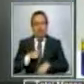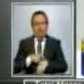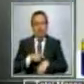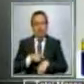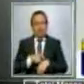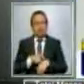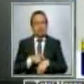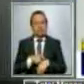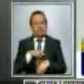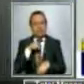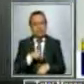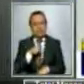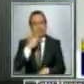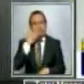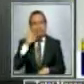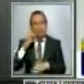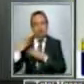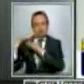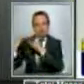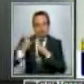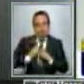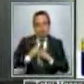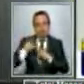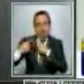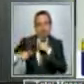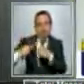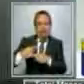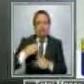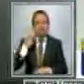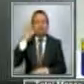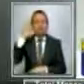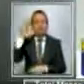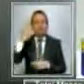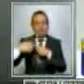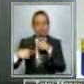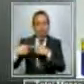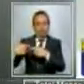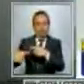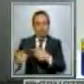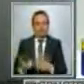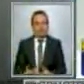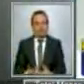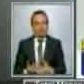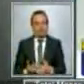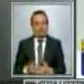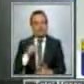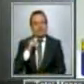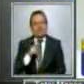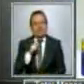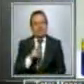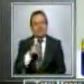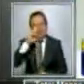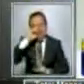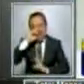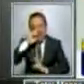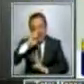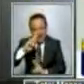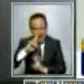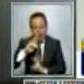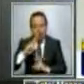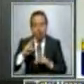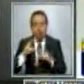son además la mejor herencia que podemos dejar a las futuras generaciones el sentido del respeto y del